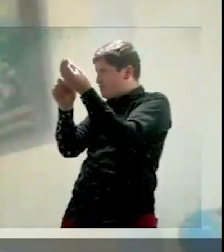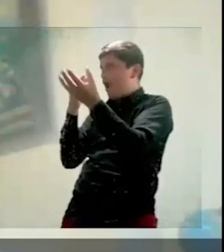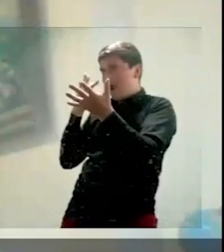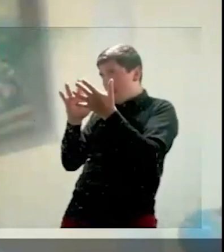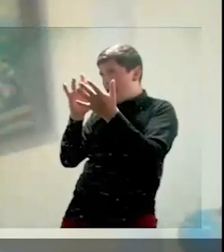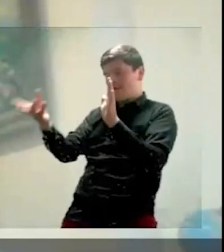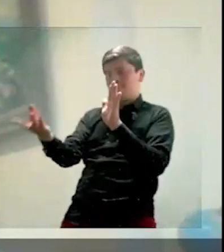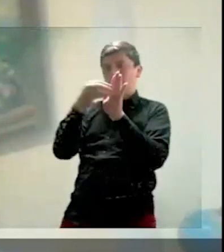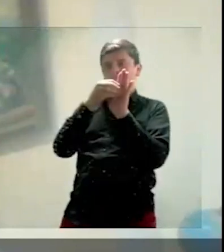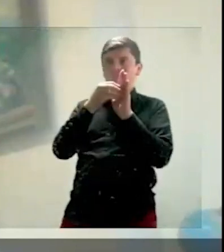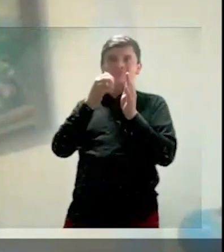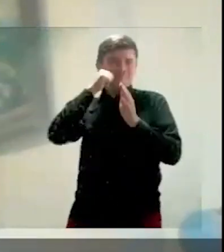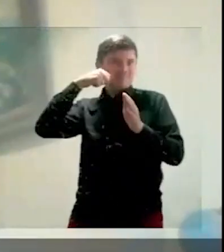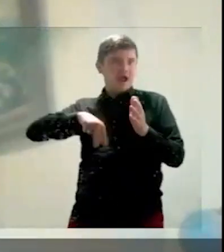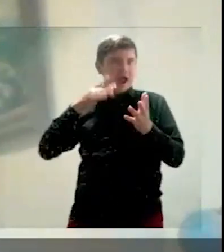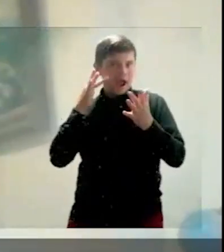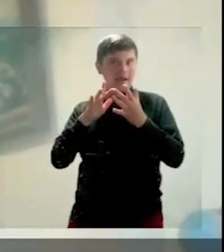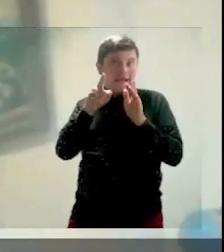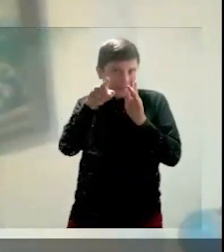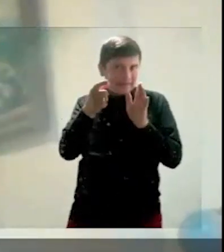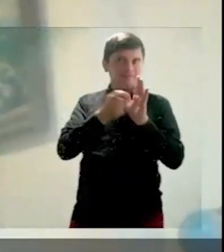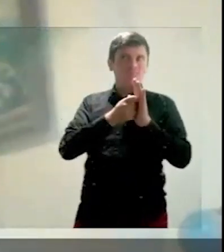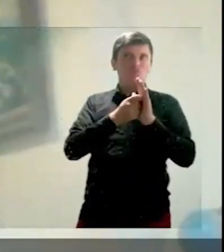ser humano. Ese es un punto importante.